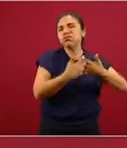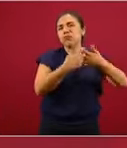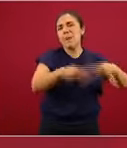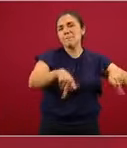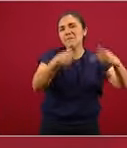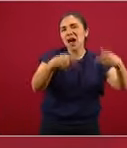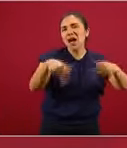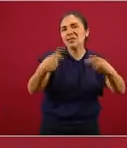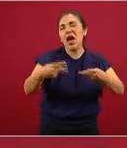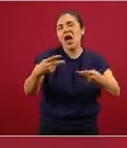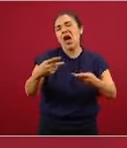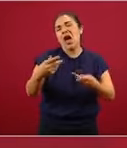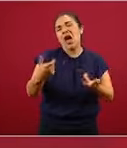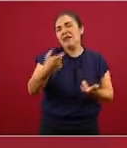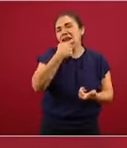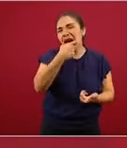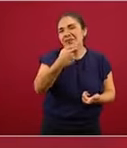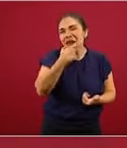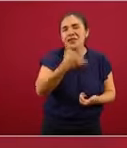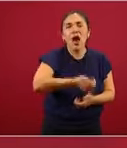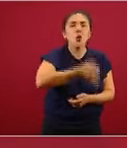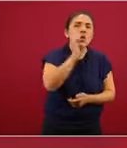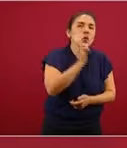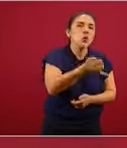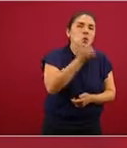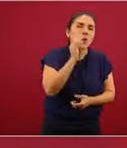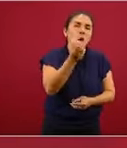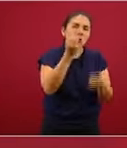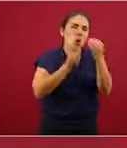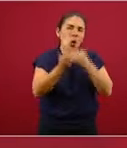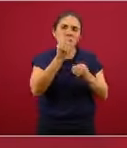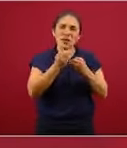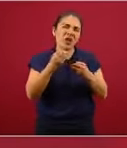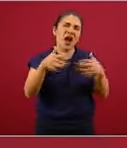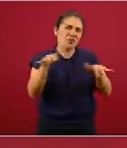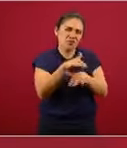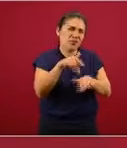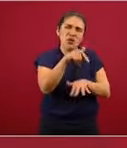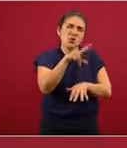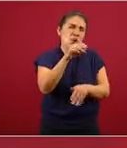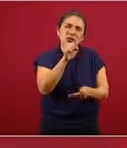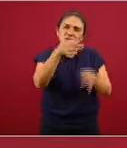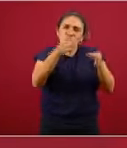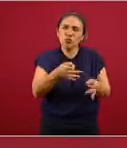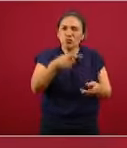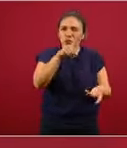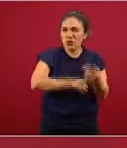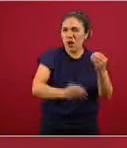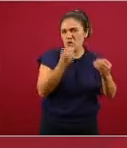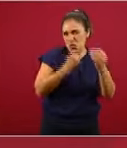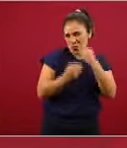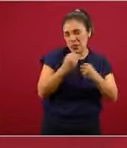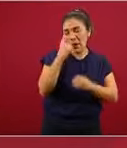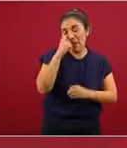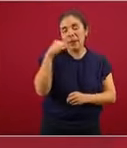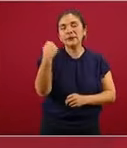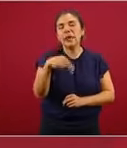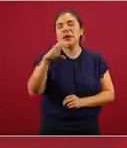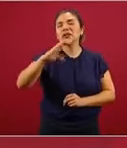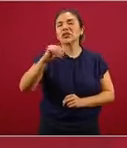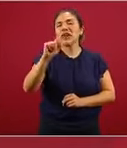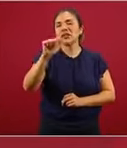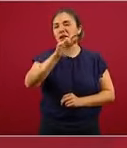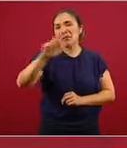de consumo oral, llamados alimentos cuando no lo son, popularmente conocidos como comida